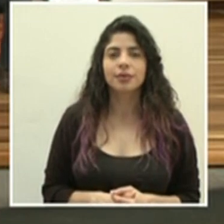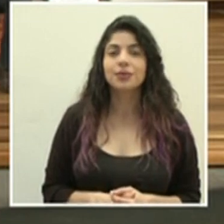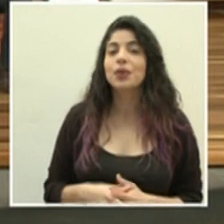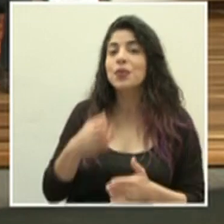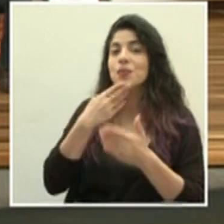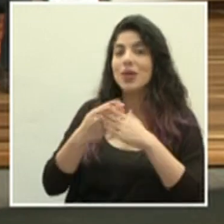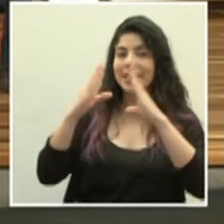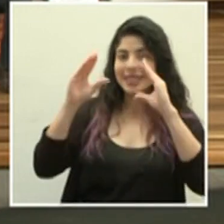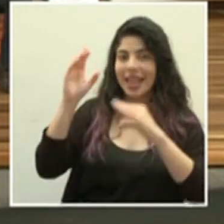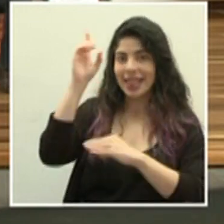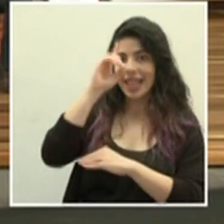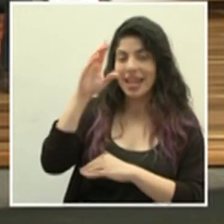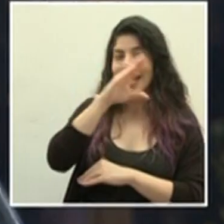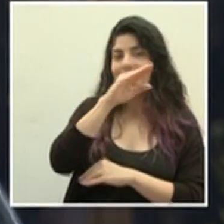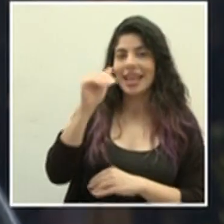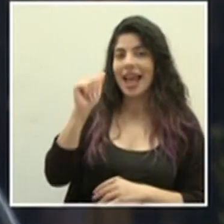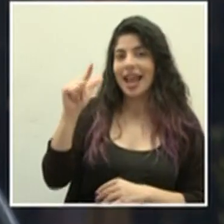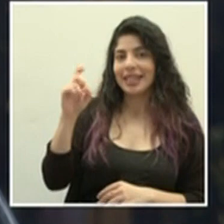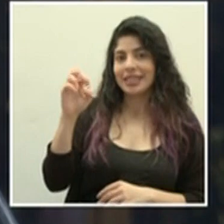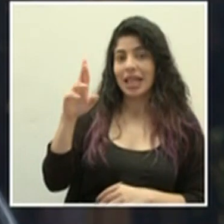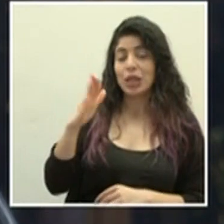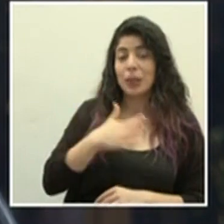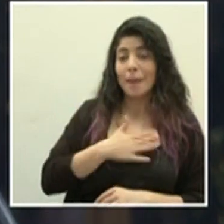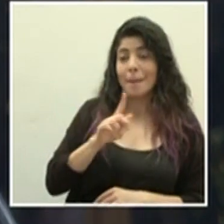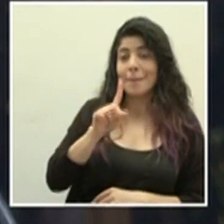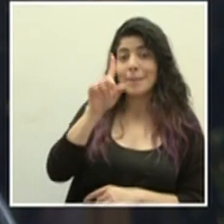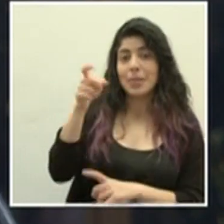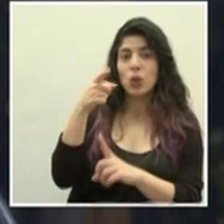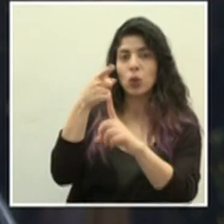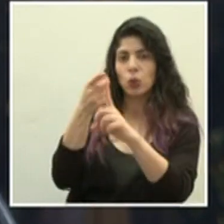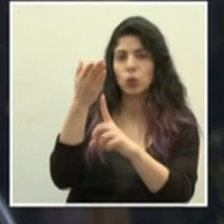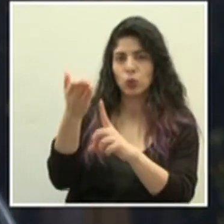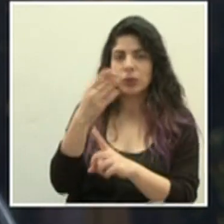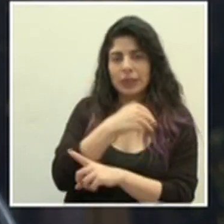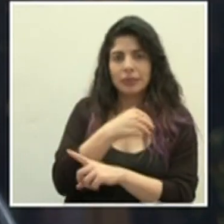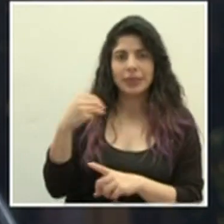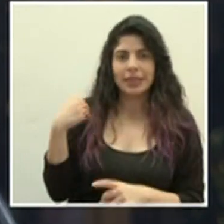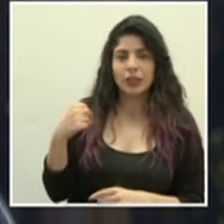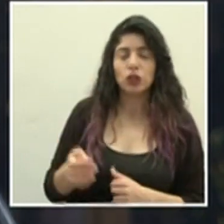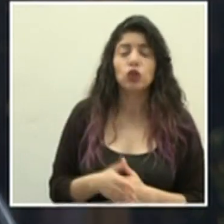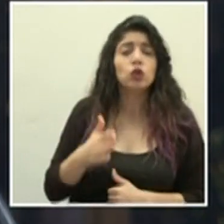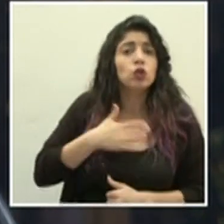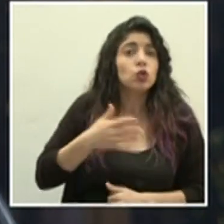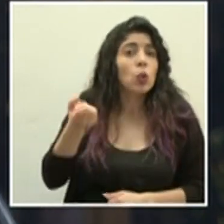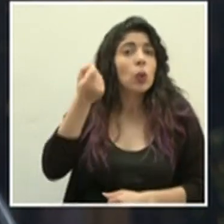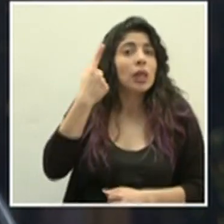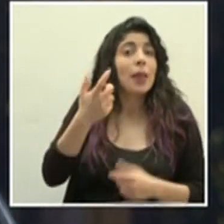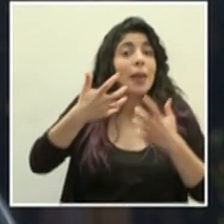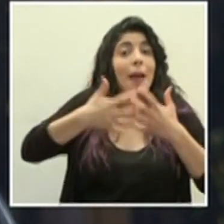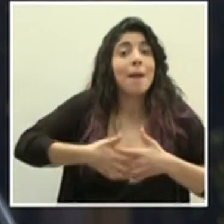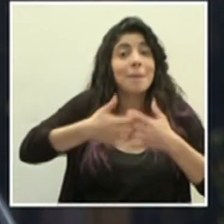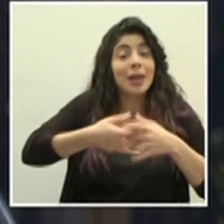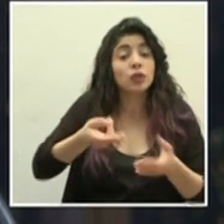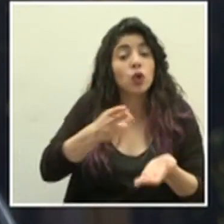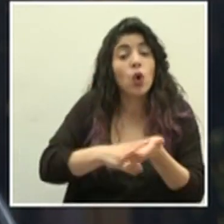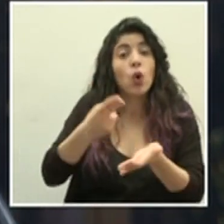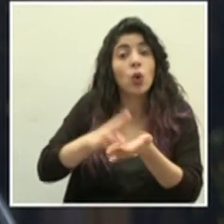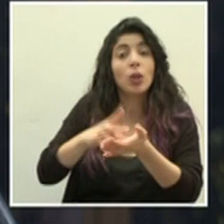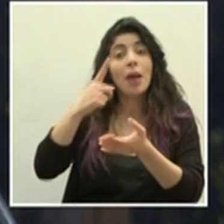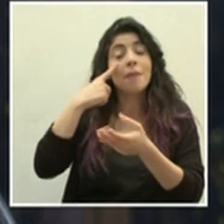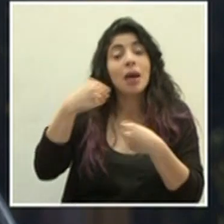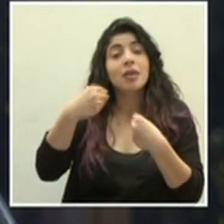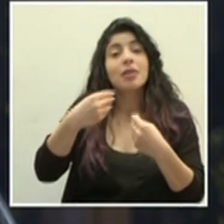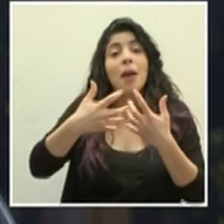Buenas tardes, don Daniel y don Alexander. La pregunta es para usted, señor ministro. Entiendo que las empresas que fueron contratadas para proveer